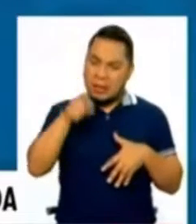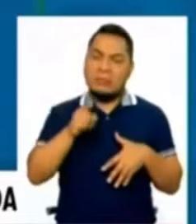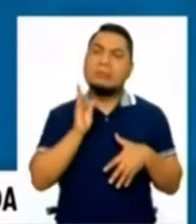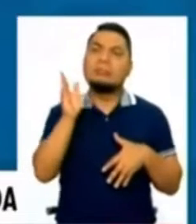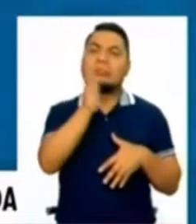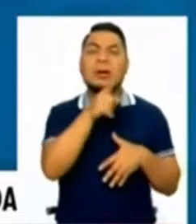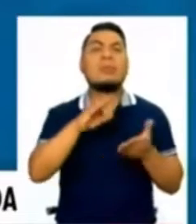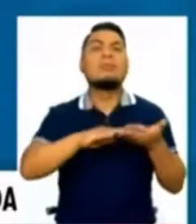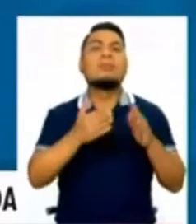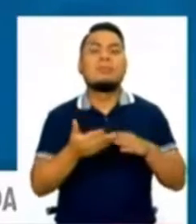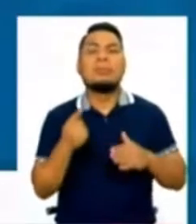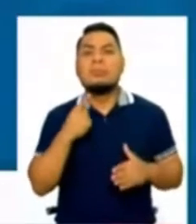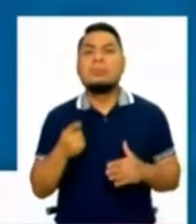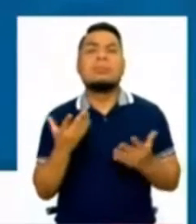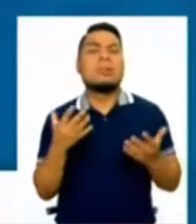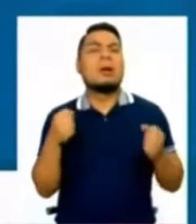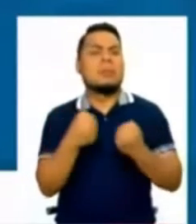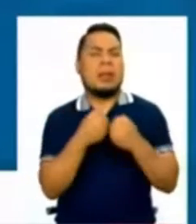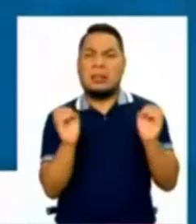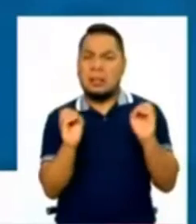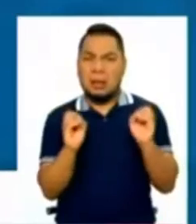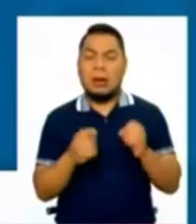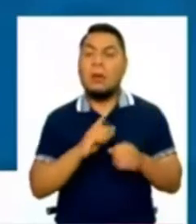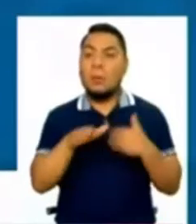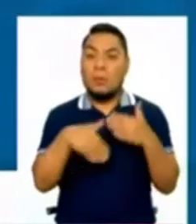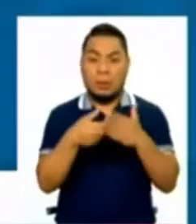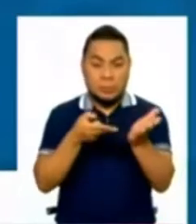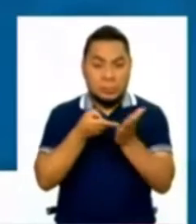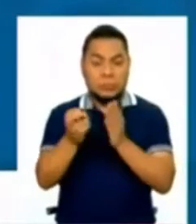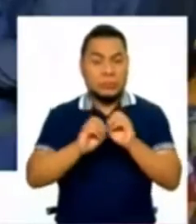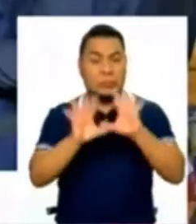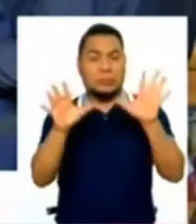comparte nuestra información. Con nosotros será hasta la próxima, Tupananchis Kama.